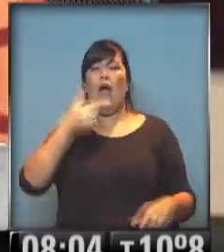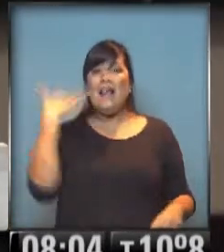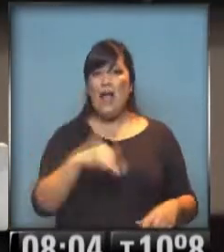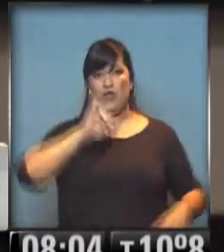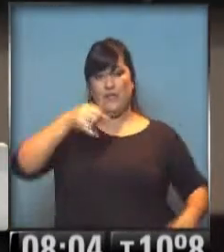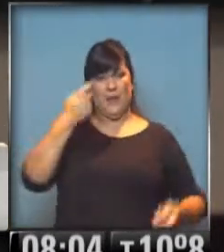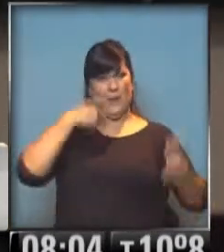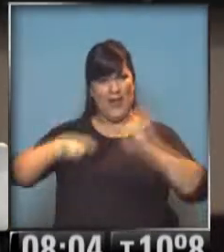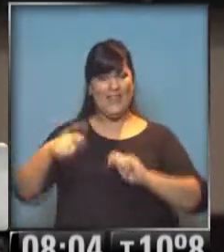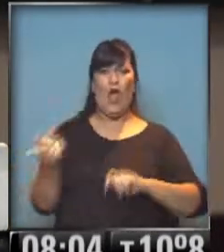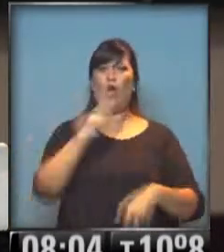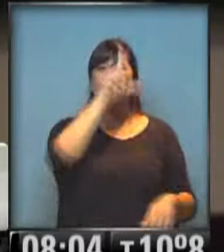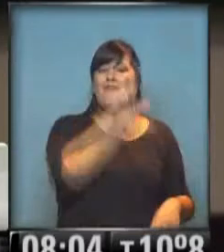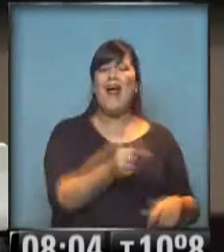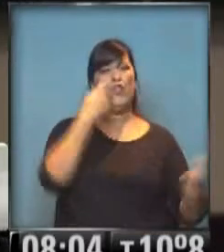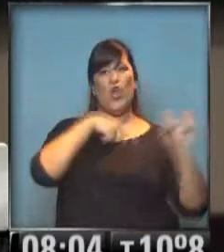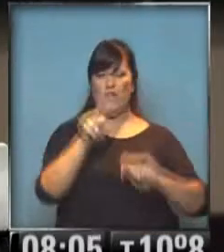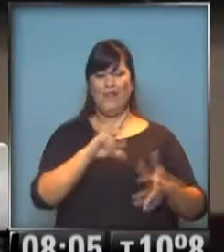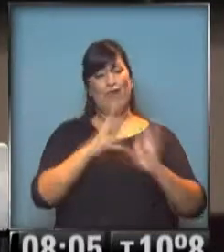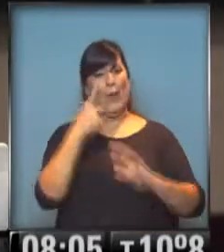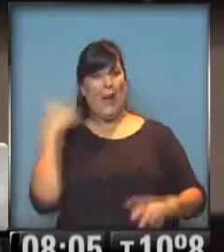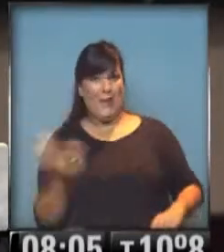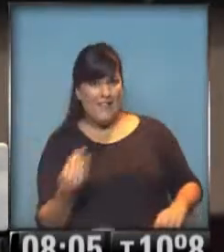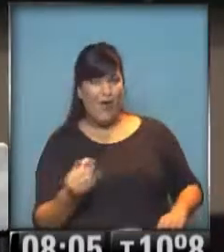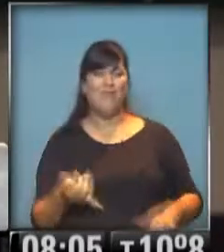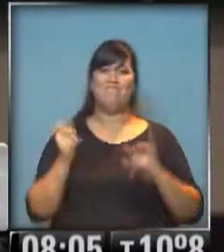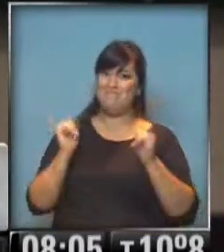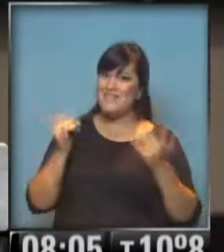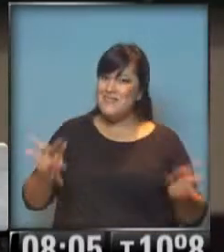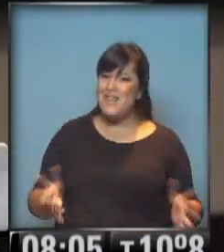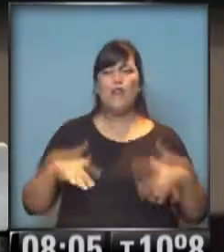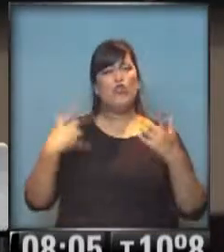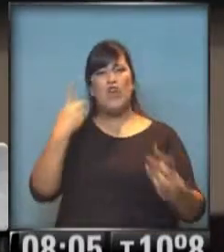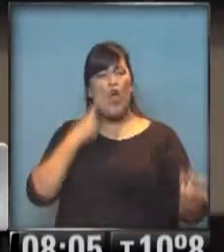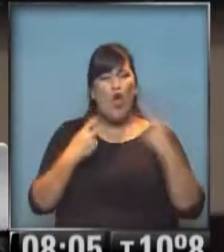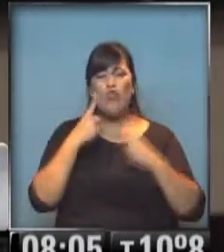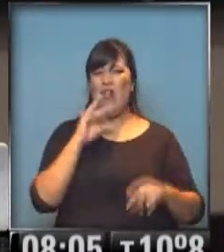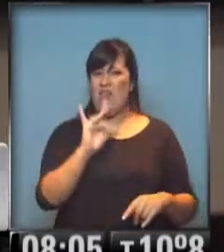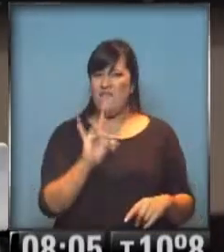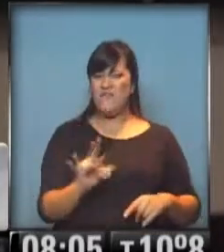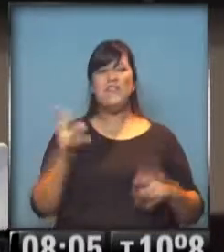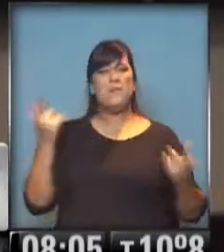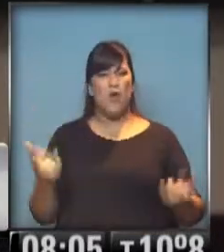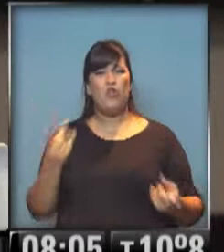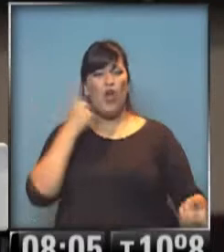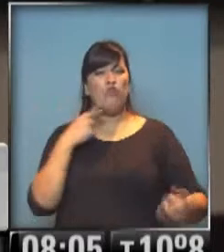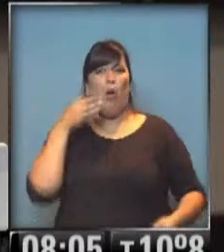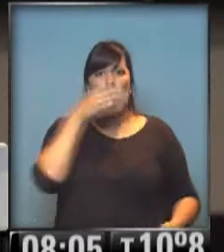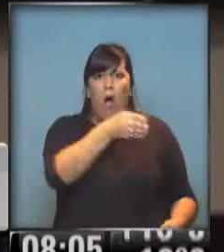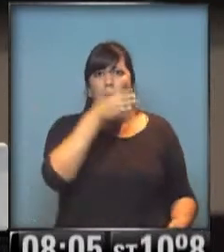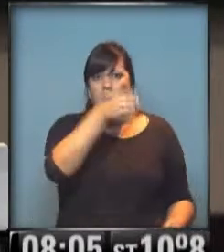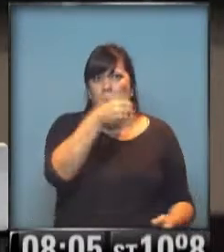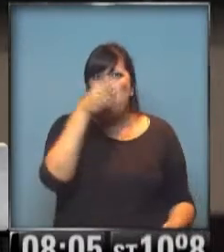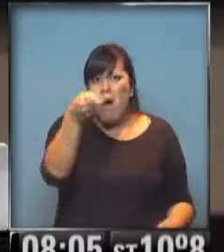exactamente el productor el mismo entonces era muy difícil de controlar pues prácticamente era controlar sobre cada punto de venta